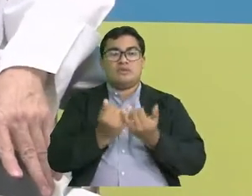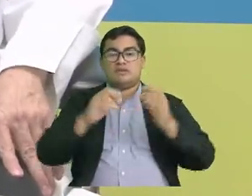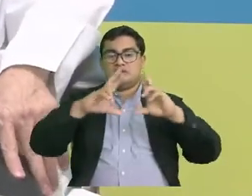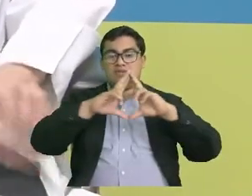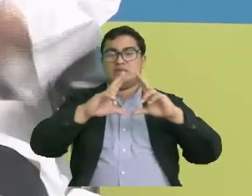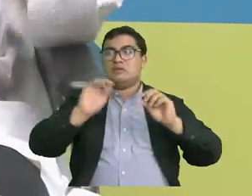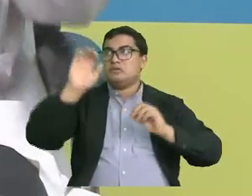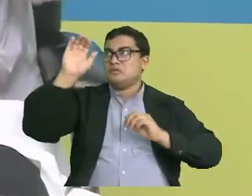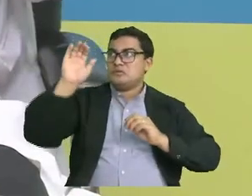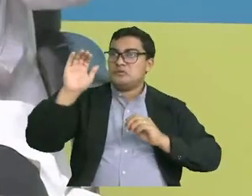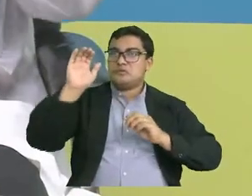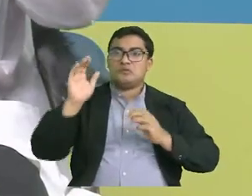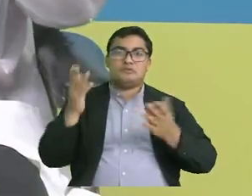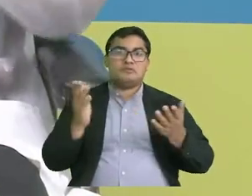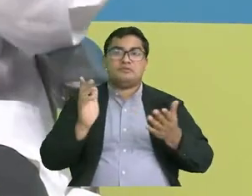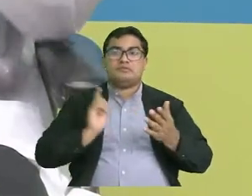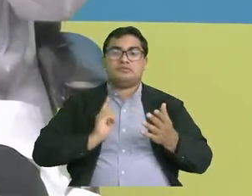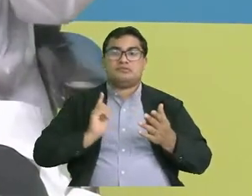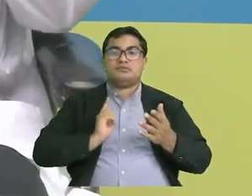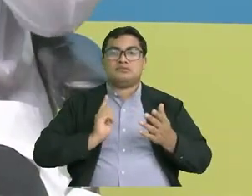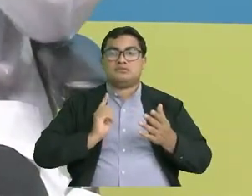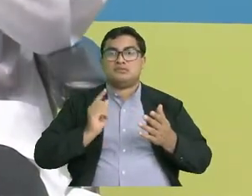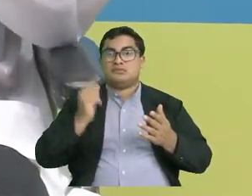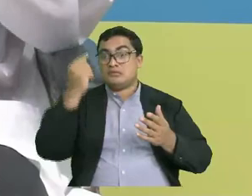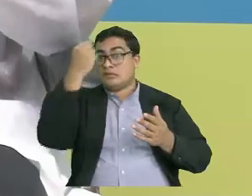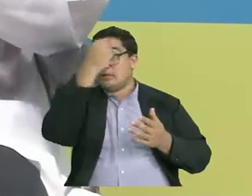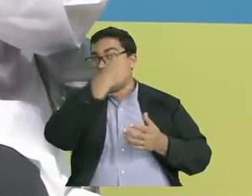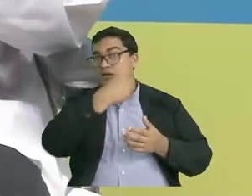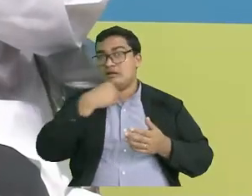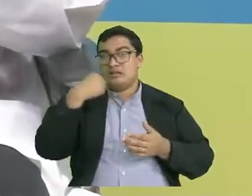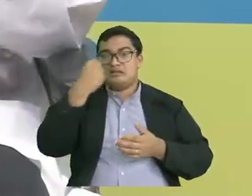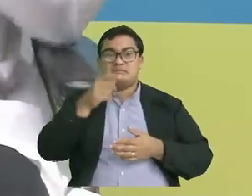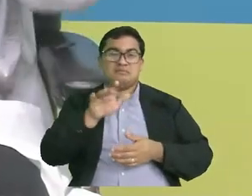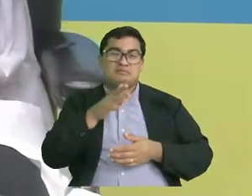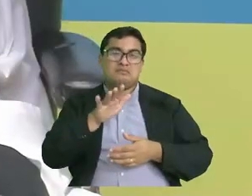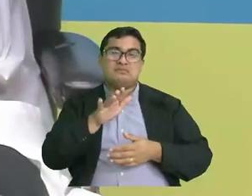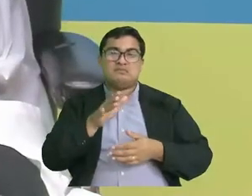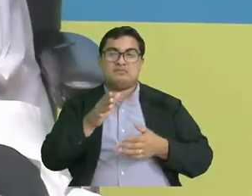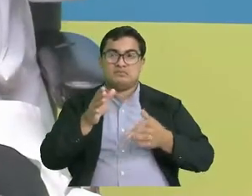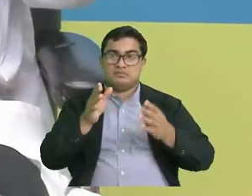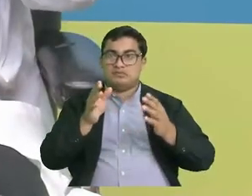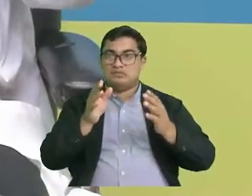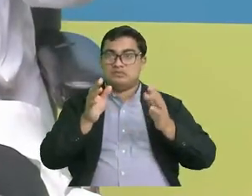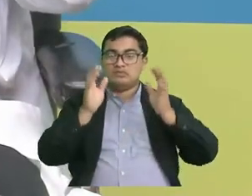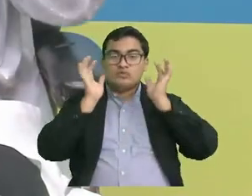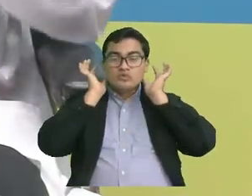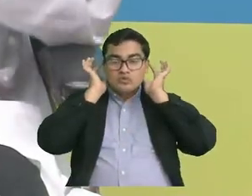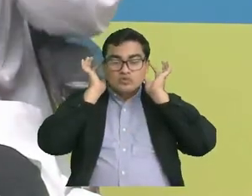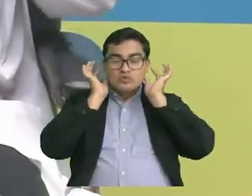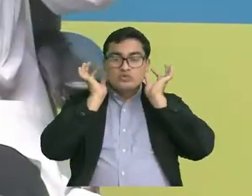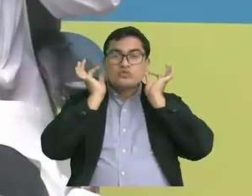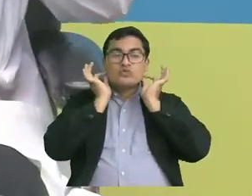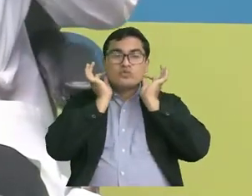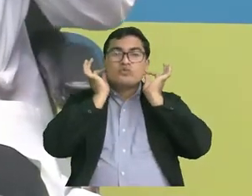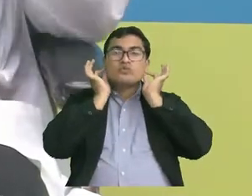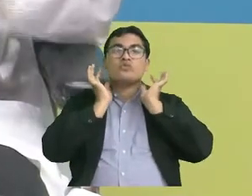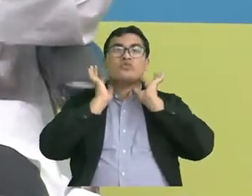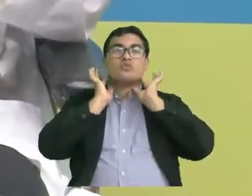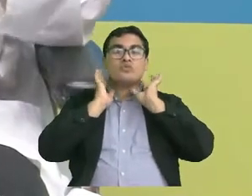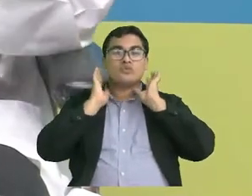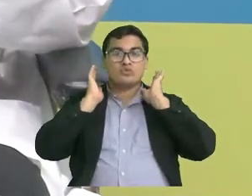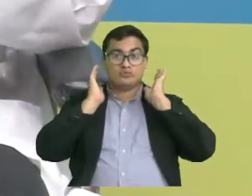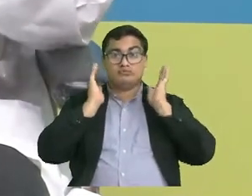son bajitas, casi la mayoría. Tienen algunas características en su rostro, con sus pabellones auriculares un poco bajos, el cuello un